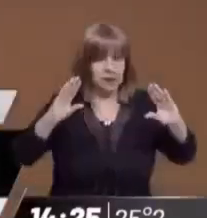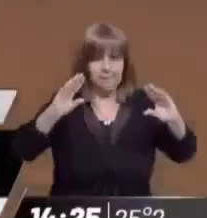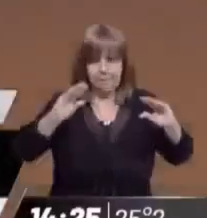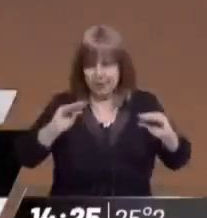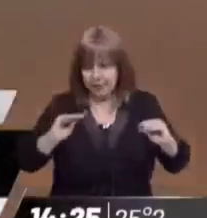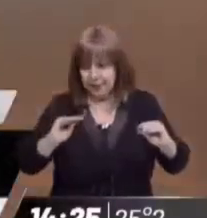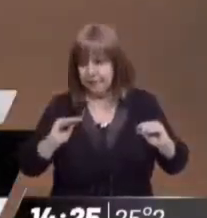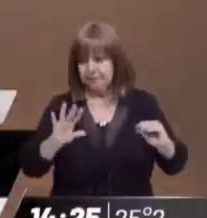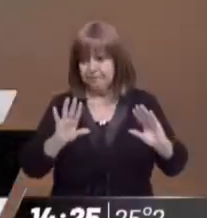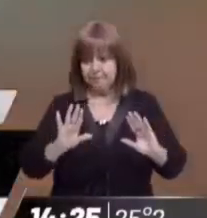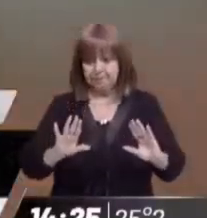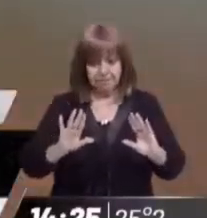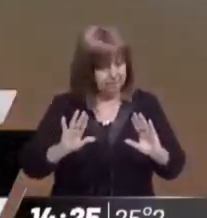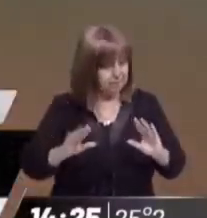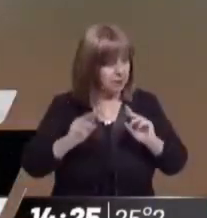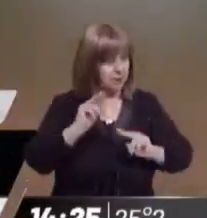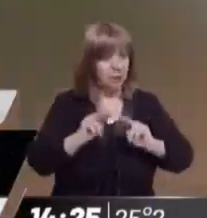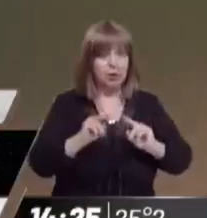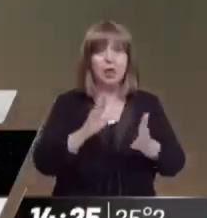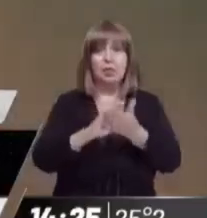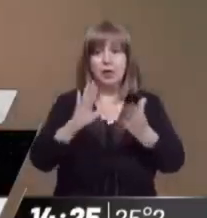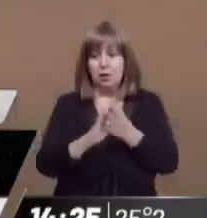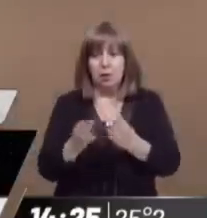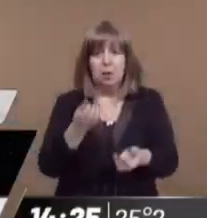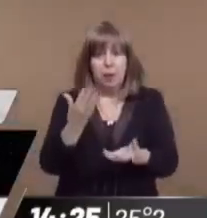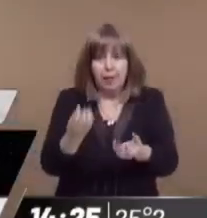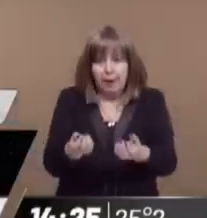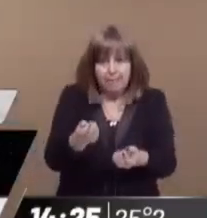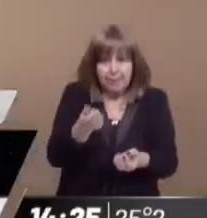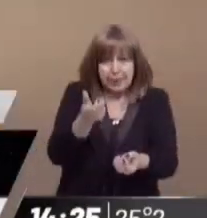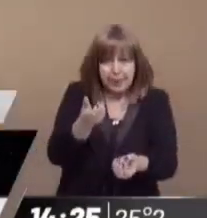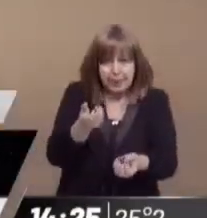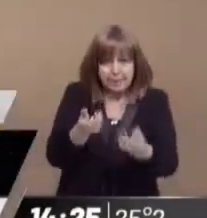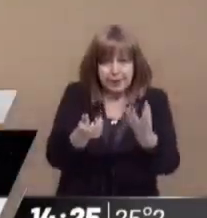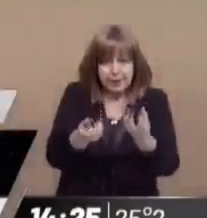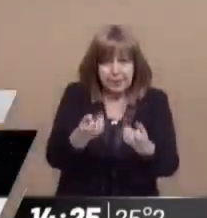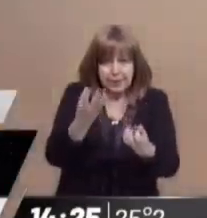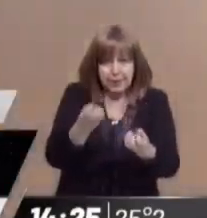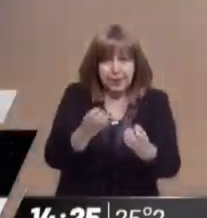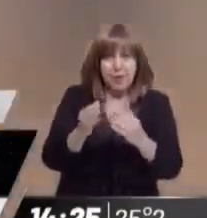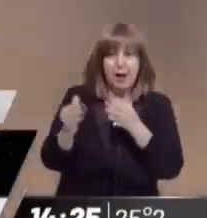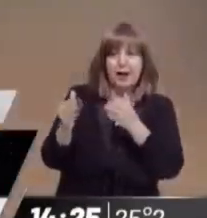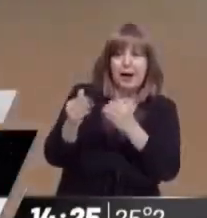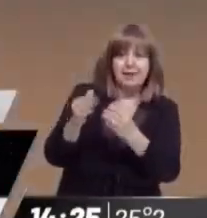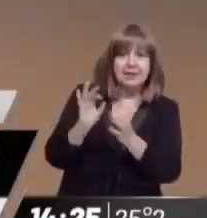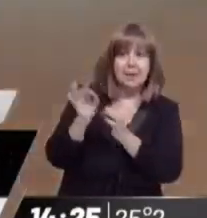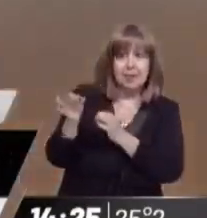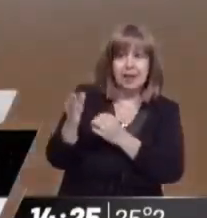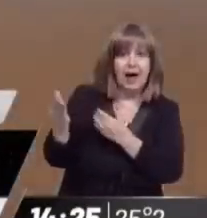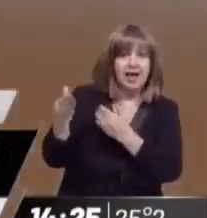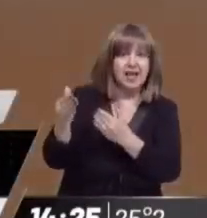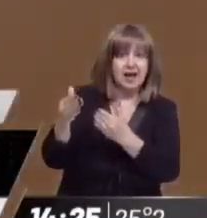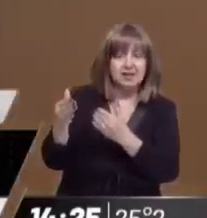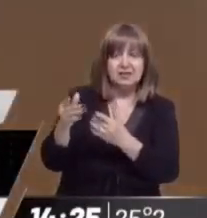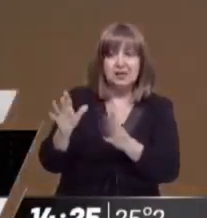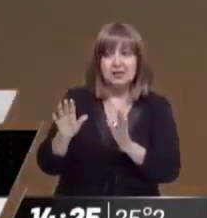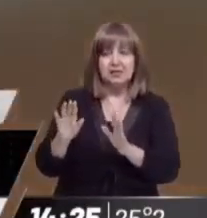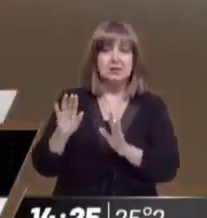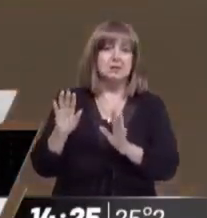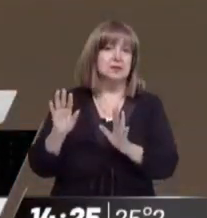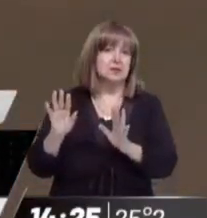Claro. Porque puede volver a retomar y, bueno, corre en peligro la, como te digo, la casa aledaña, el